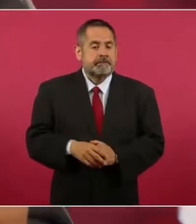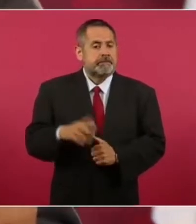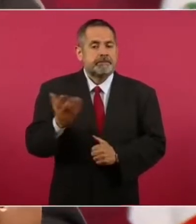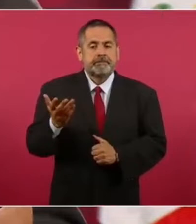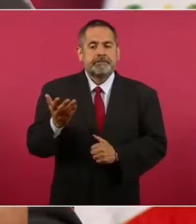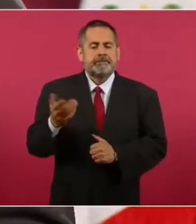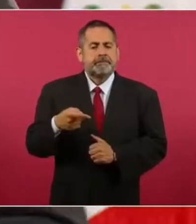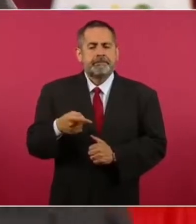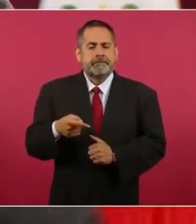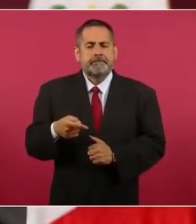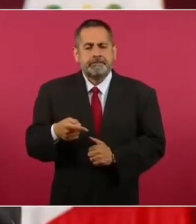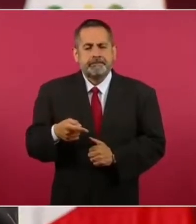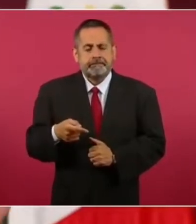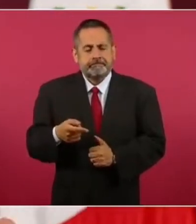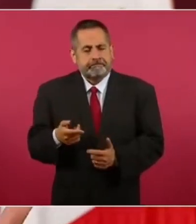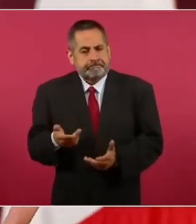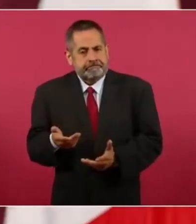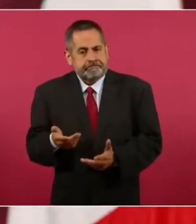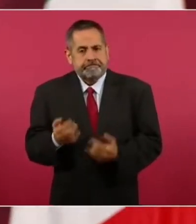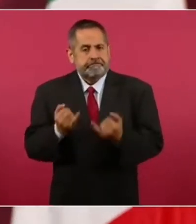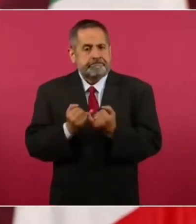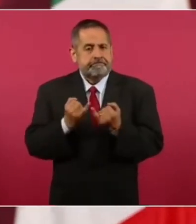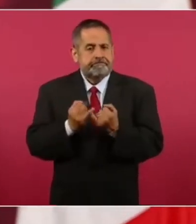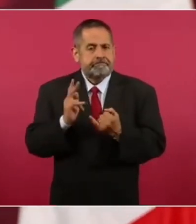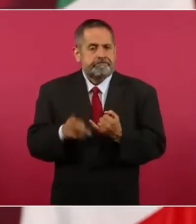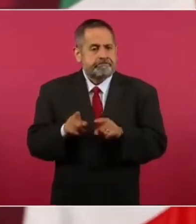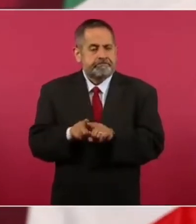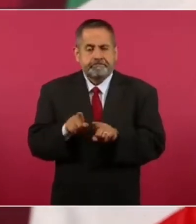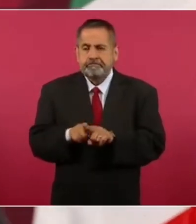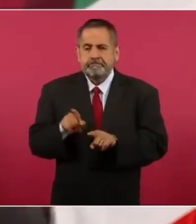Entonces, ¿qué se puede esperar